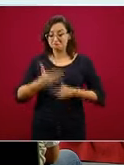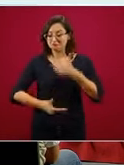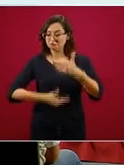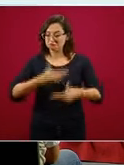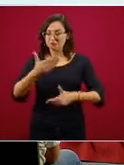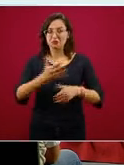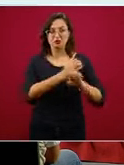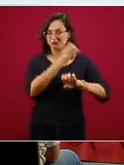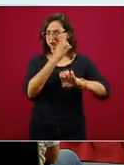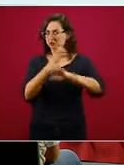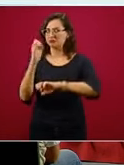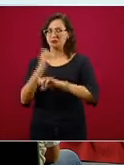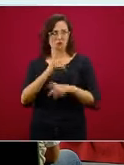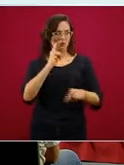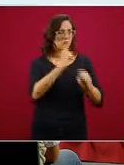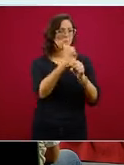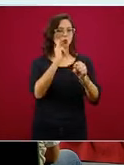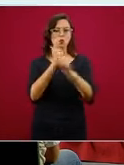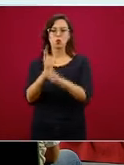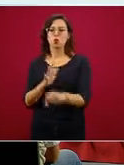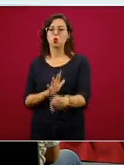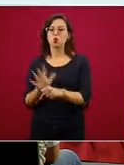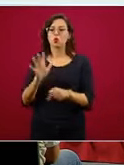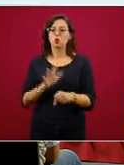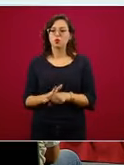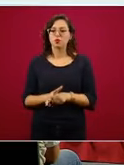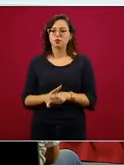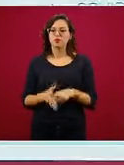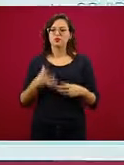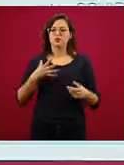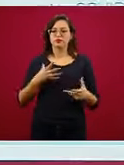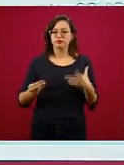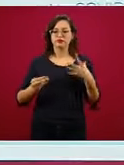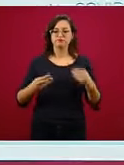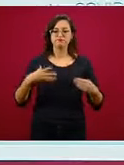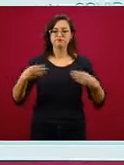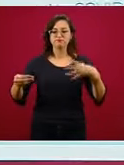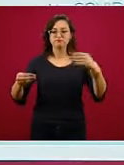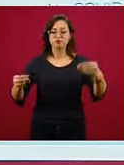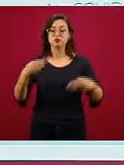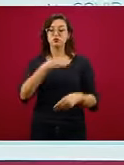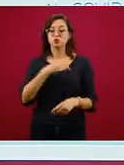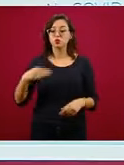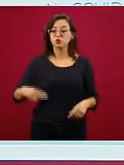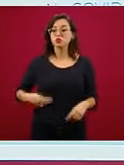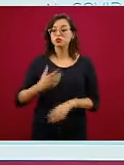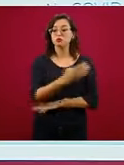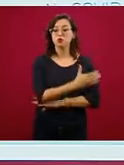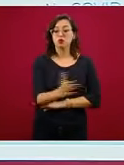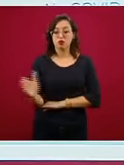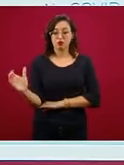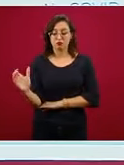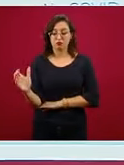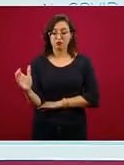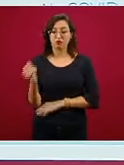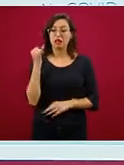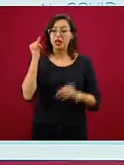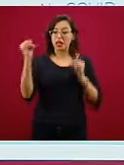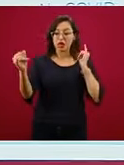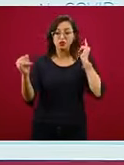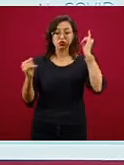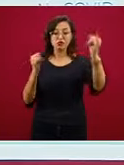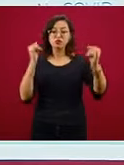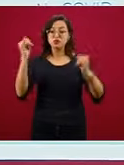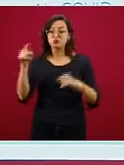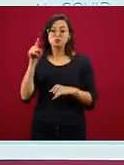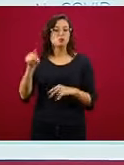viendo los estados es la dispersión de la epidemia ya en municipios cada vez más rurales que son